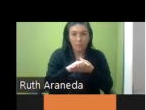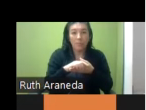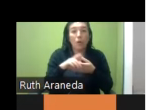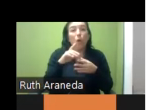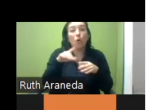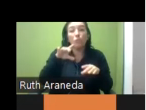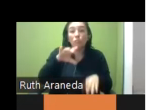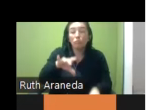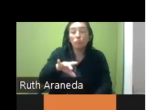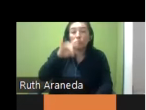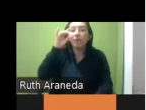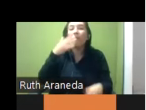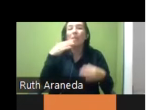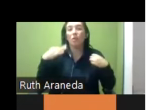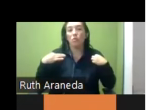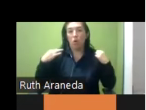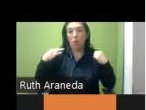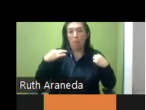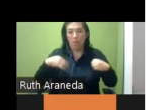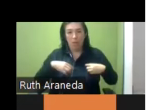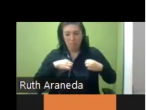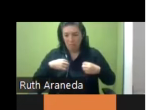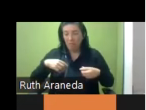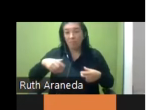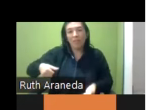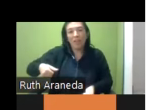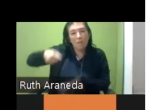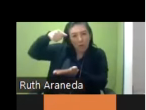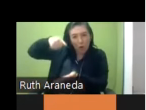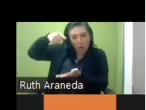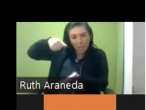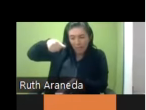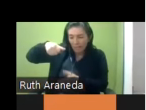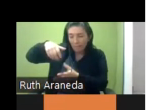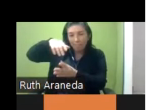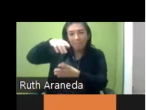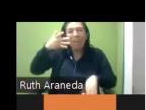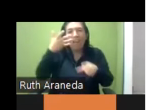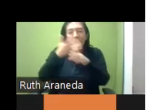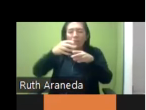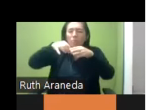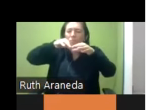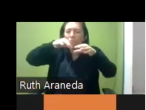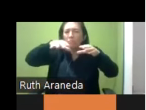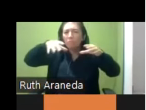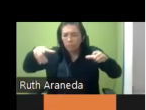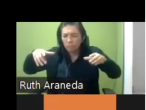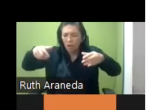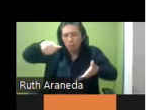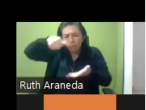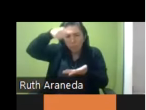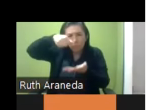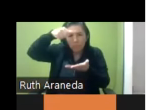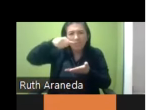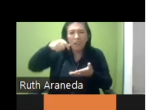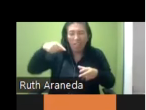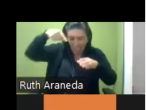encontrando este tipo de textiles, que es una bolsa, ¿no? Pero que tiene una abertura. Muchas de estas bolsas